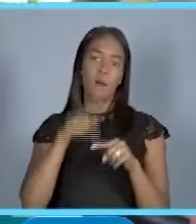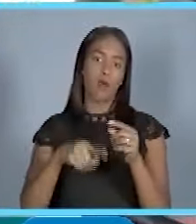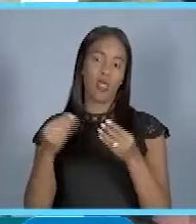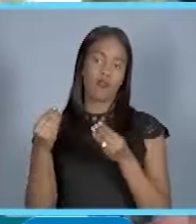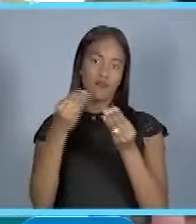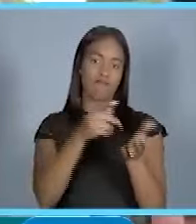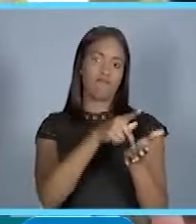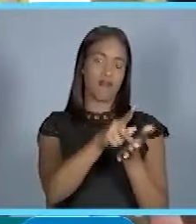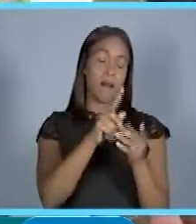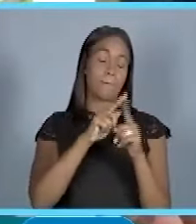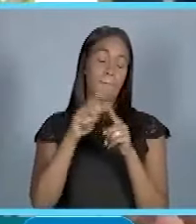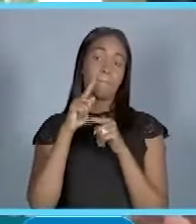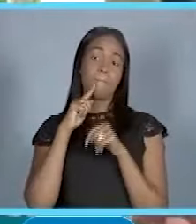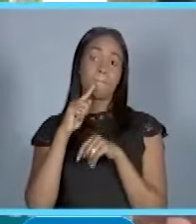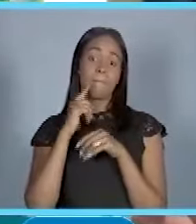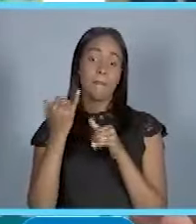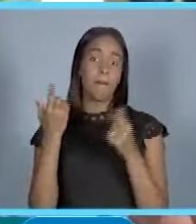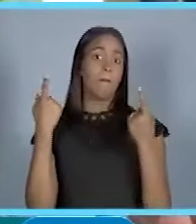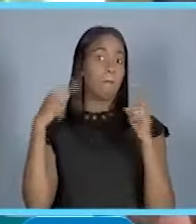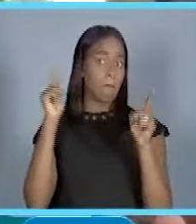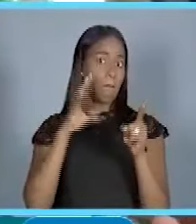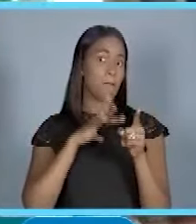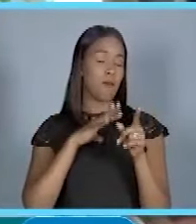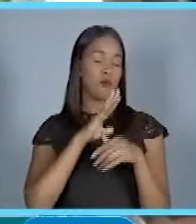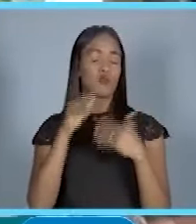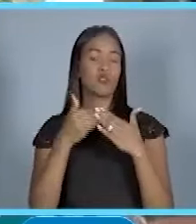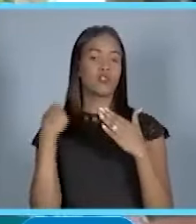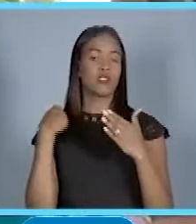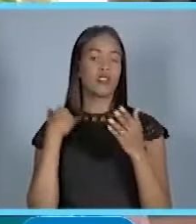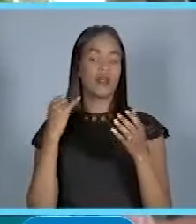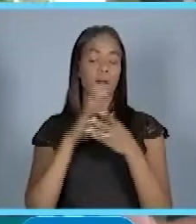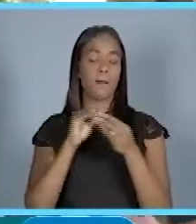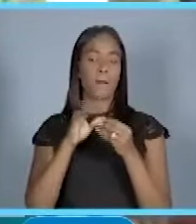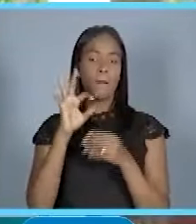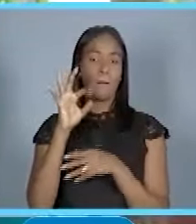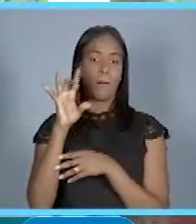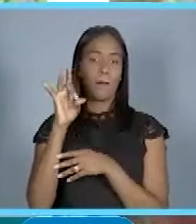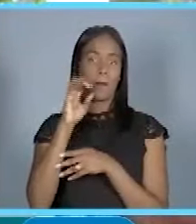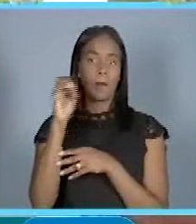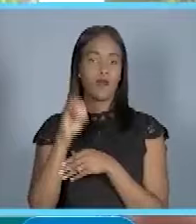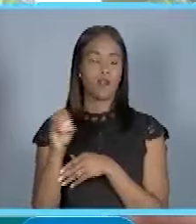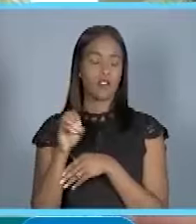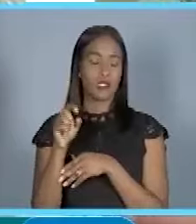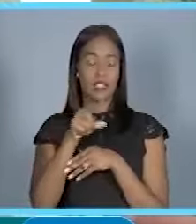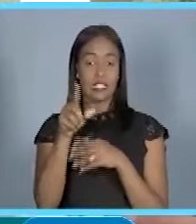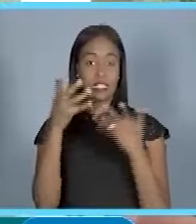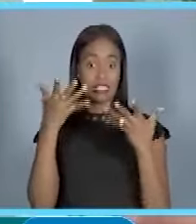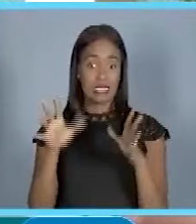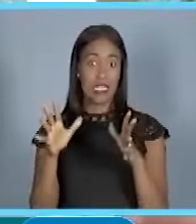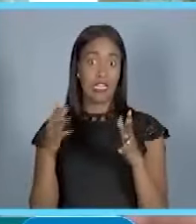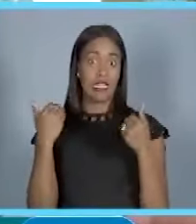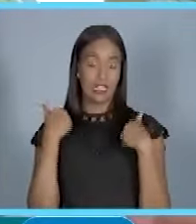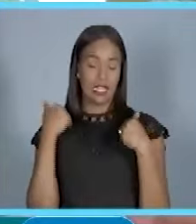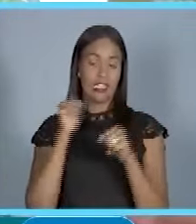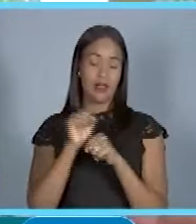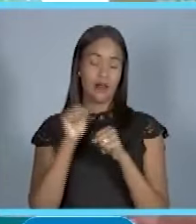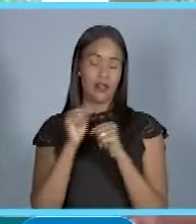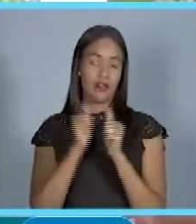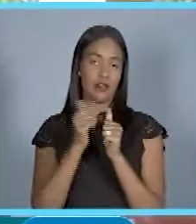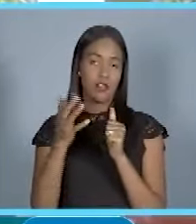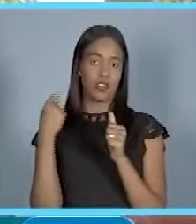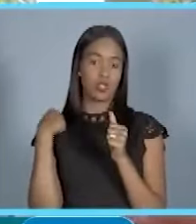recibir. Pero realmente ha sido todo un éxito. Estamos hablando de que el 98% ya esto se ha trabajado